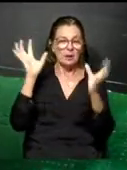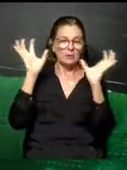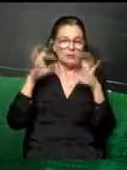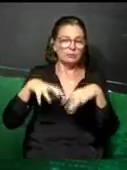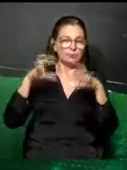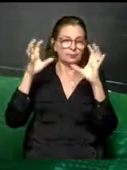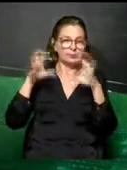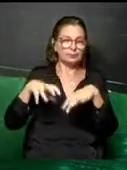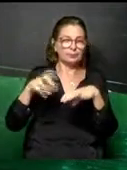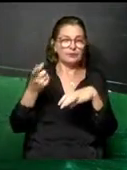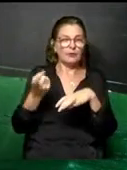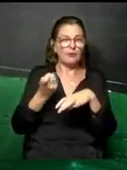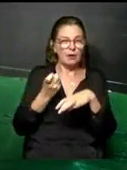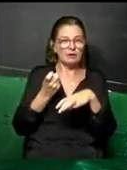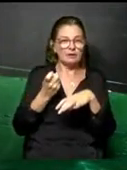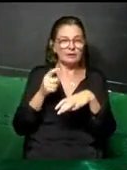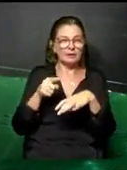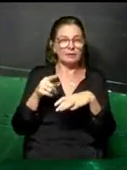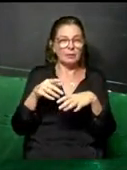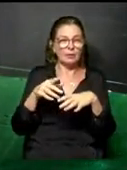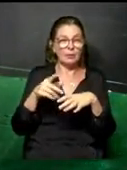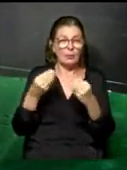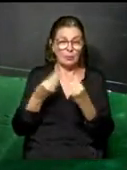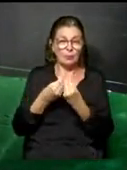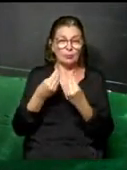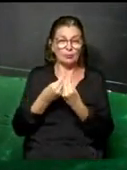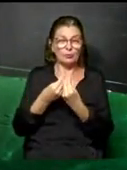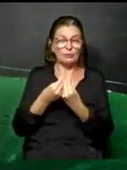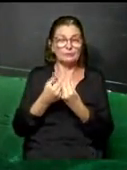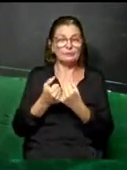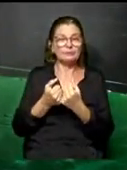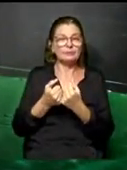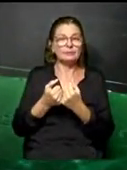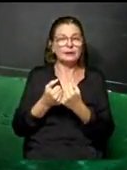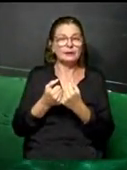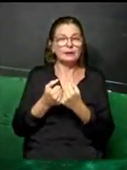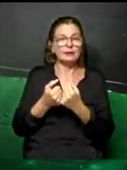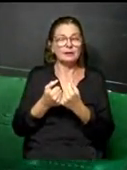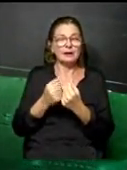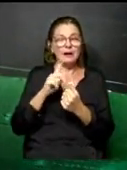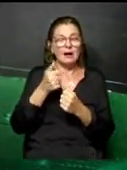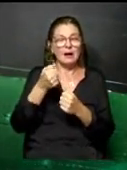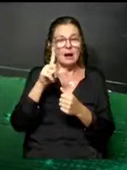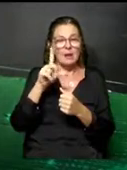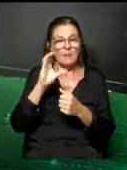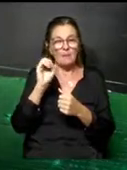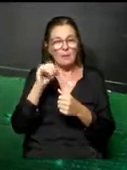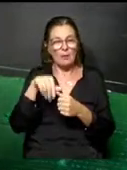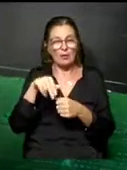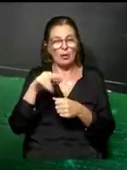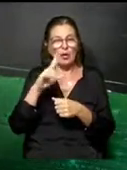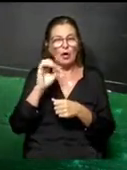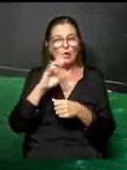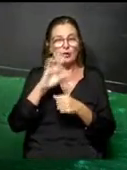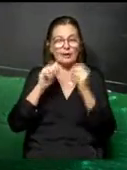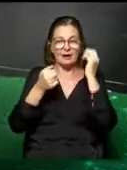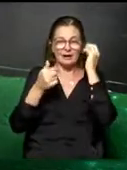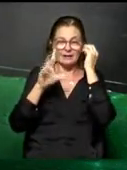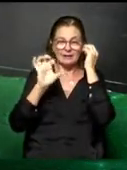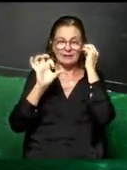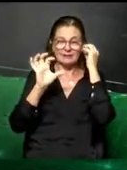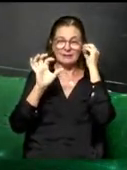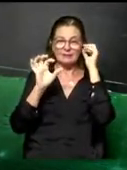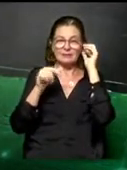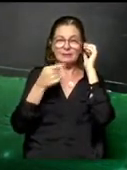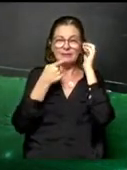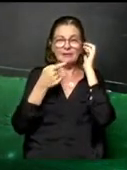lluvias que han sacudido buena parte de la capital. Desde Galpón de Corrales, en el barrio Villa Española, donde se acopian los insumos,